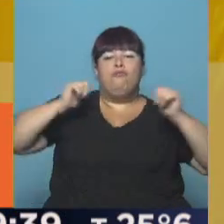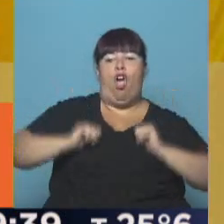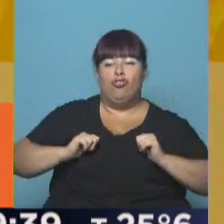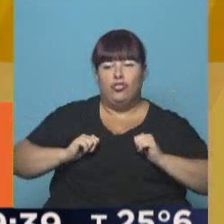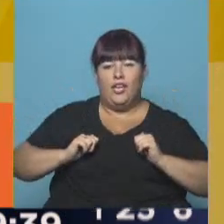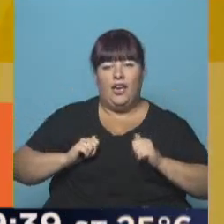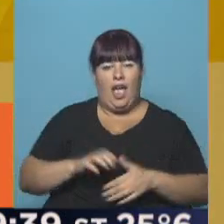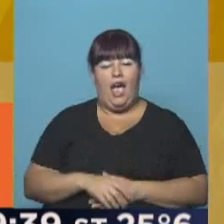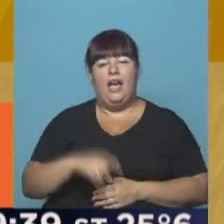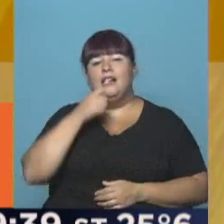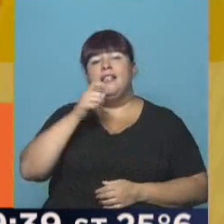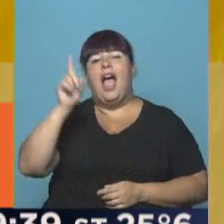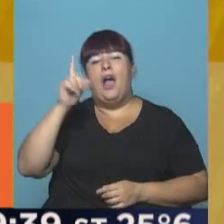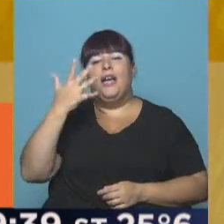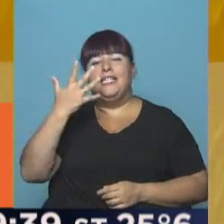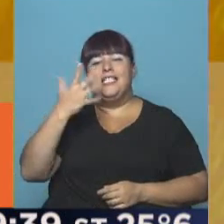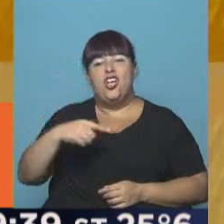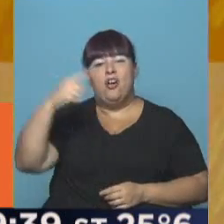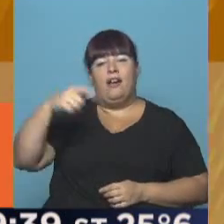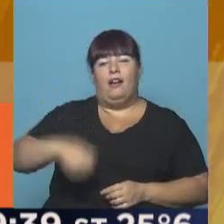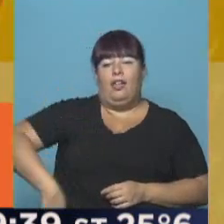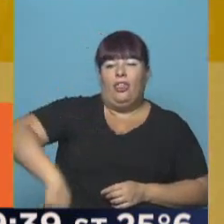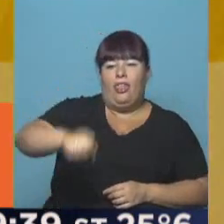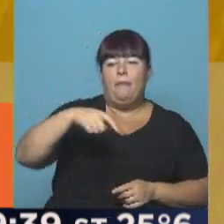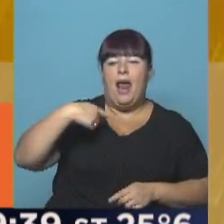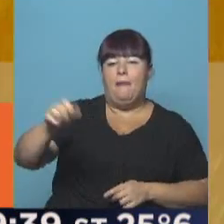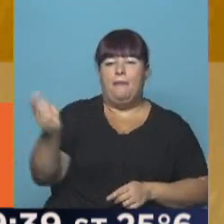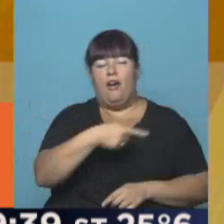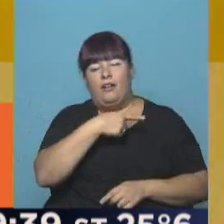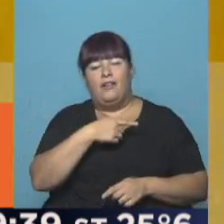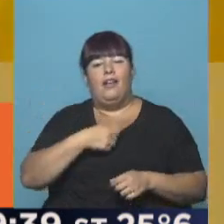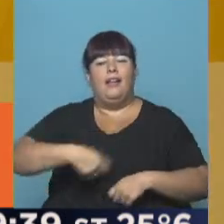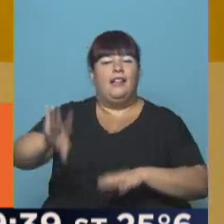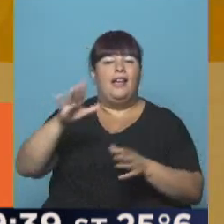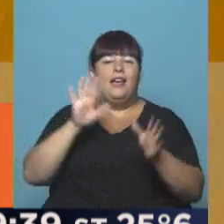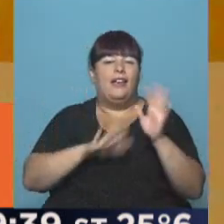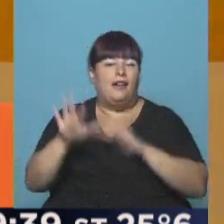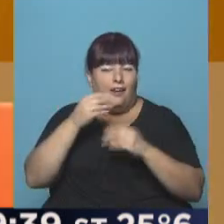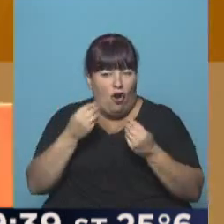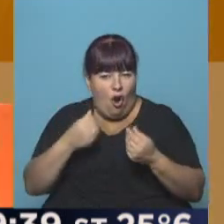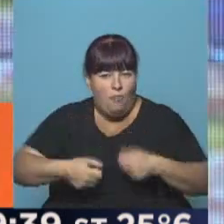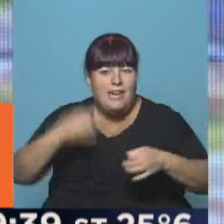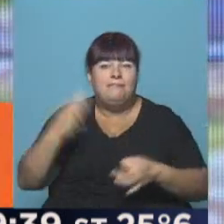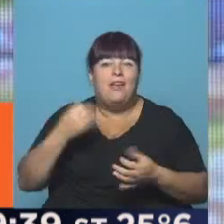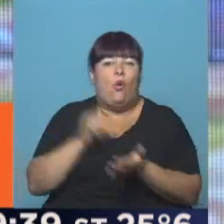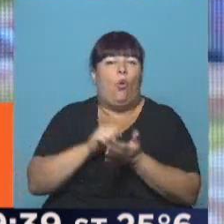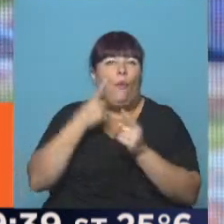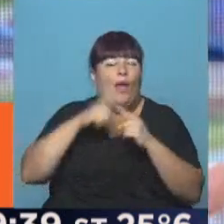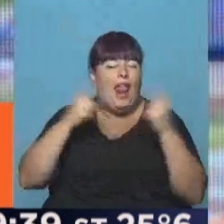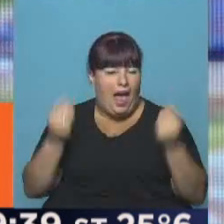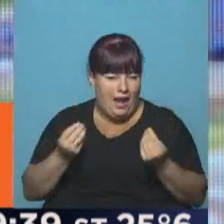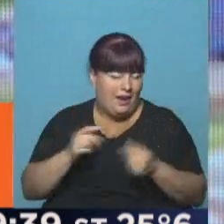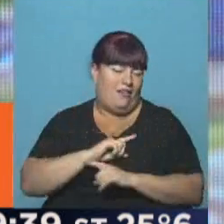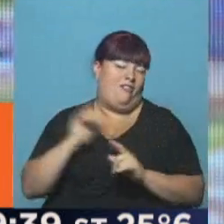mochila el que va cinco escalones arriba la deja caer para pegar el abajo la tiene que diseñar la NASA la mochila para que te claro